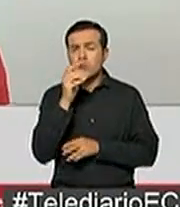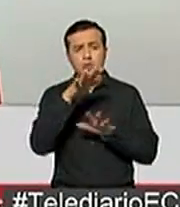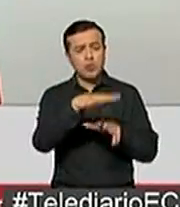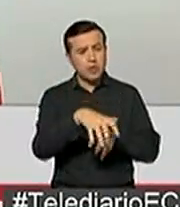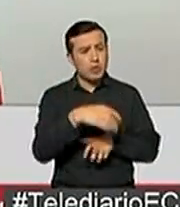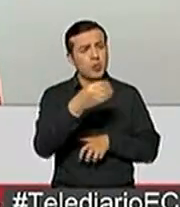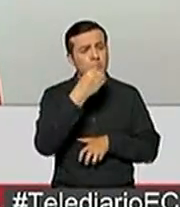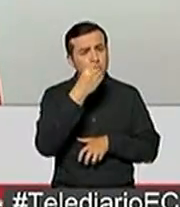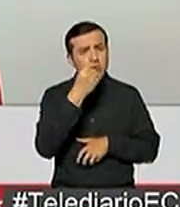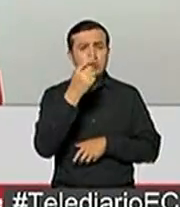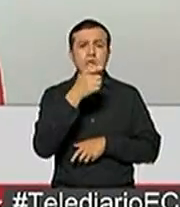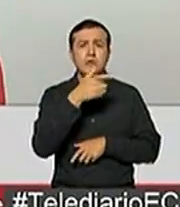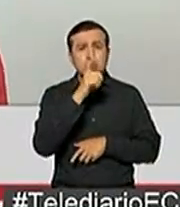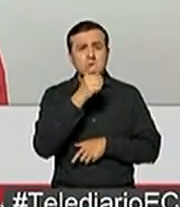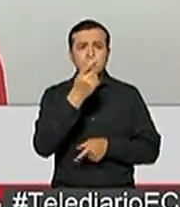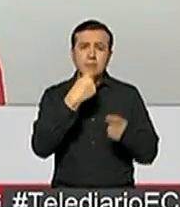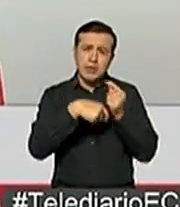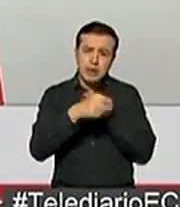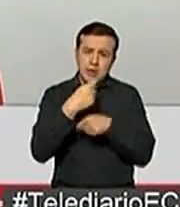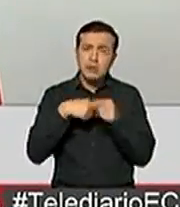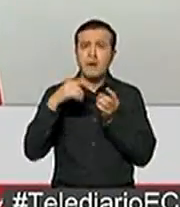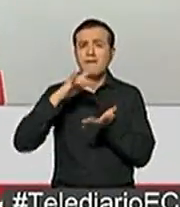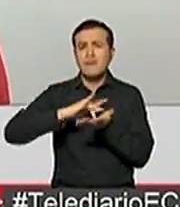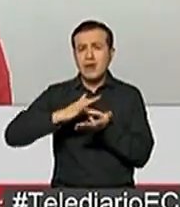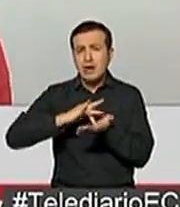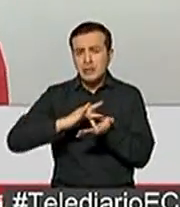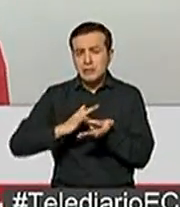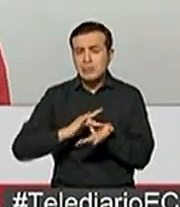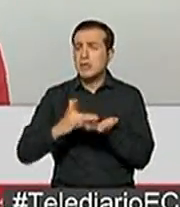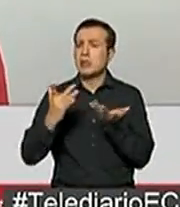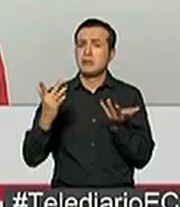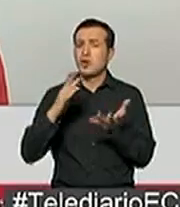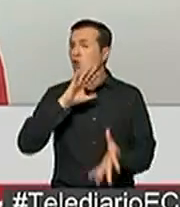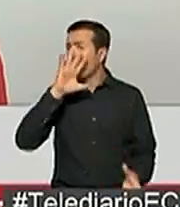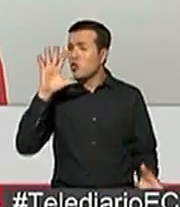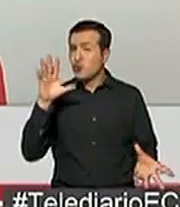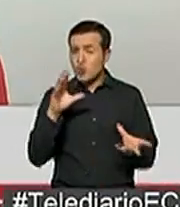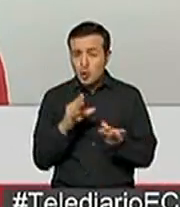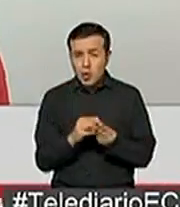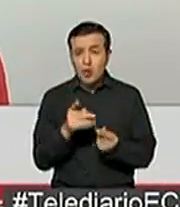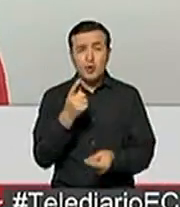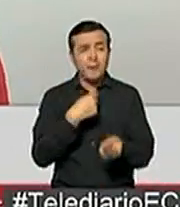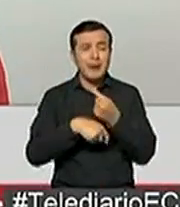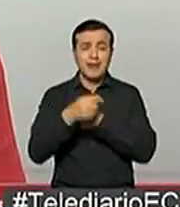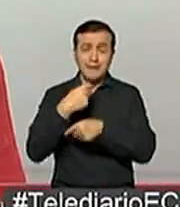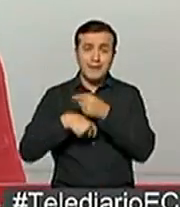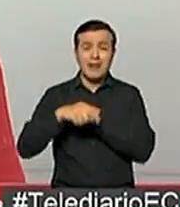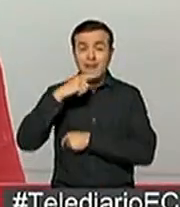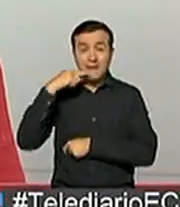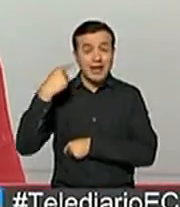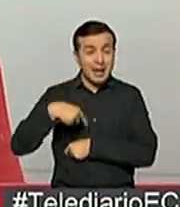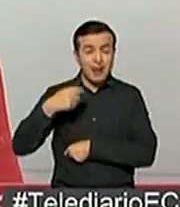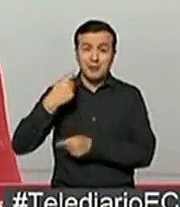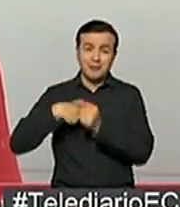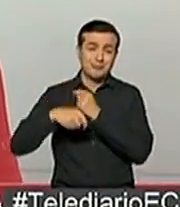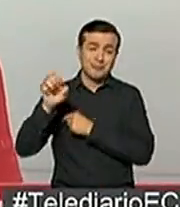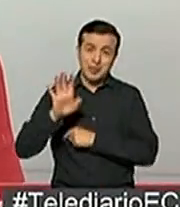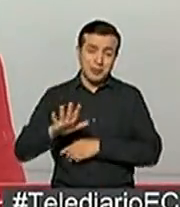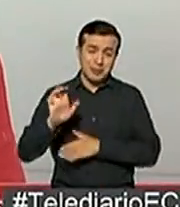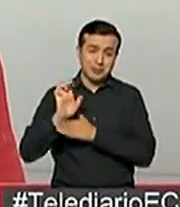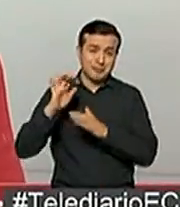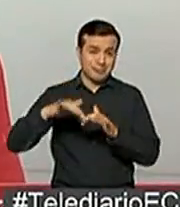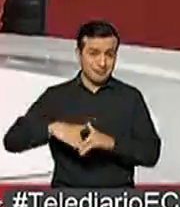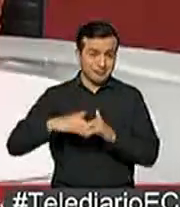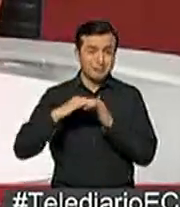está ofreciendo bebidas hay una farmacia todo el mundo está participando en los feriados se dinamiza la economía nacional